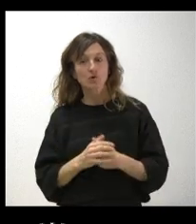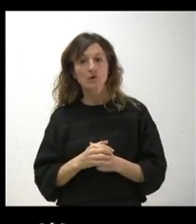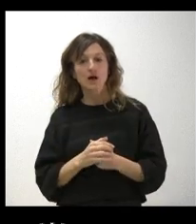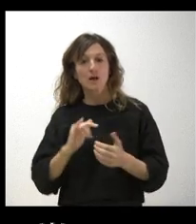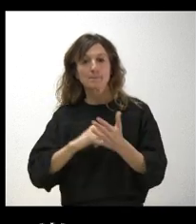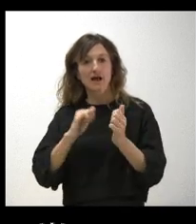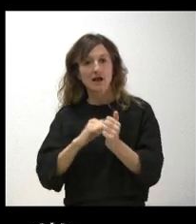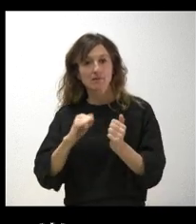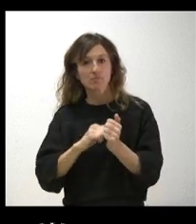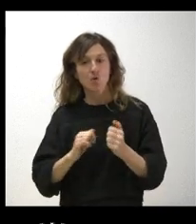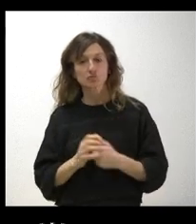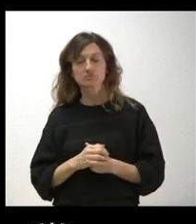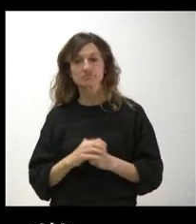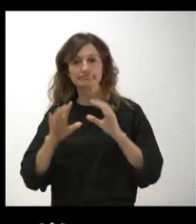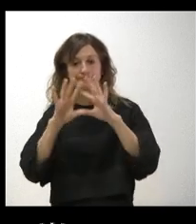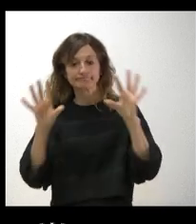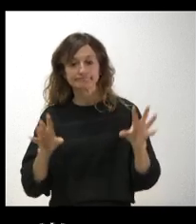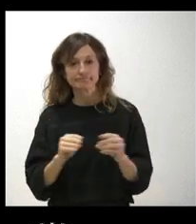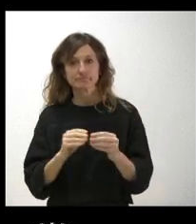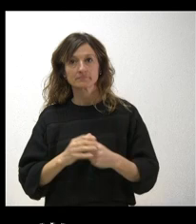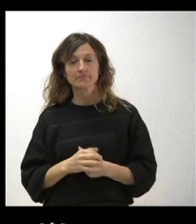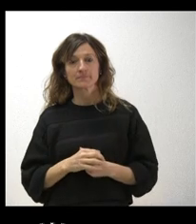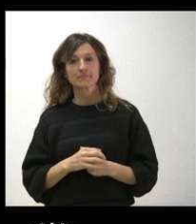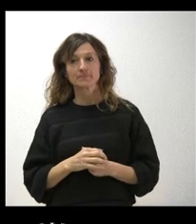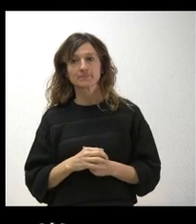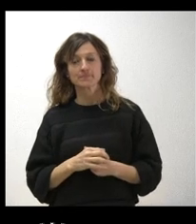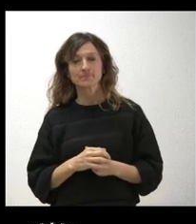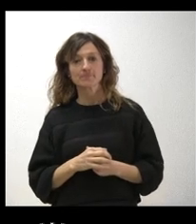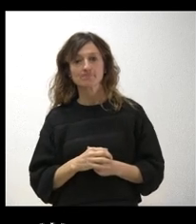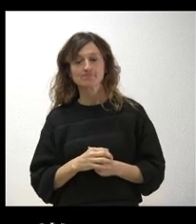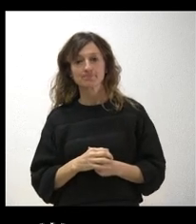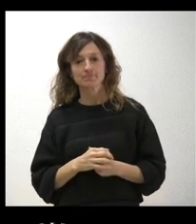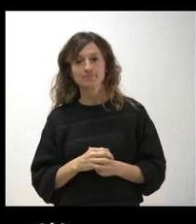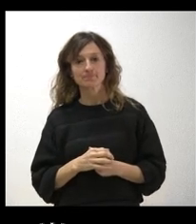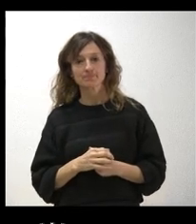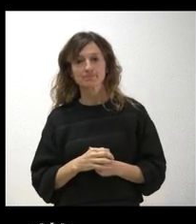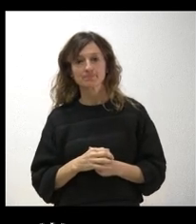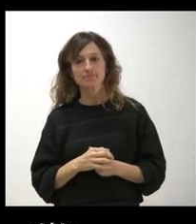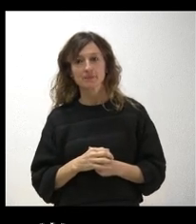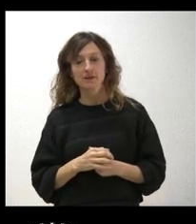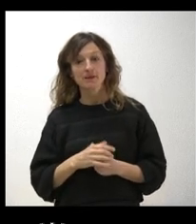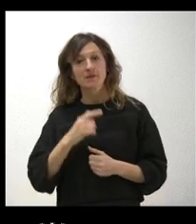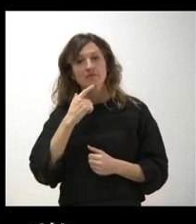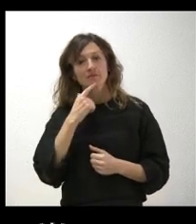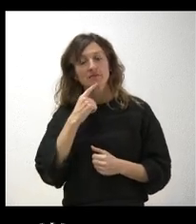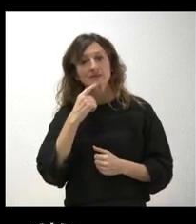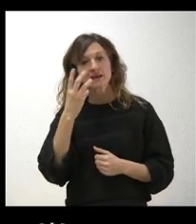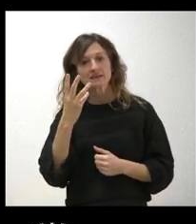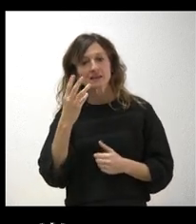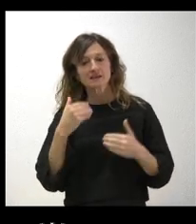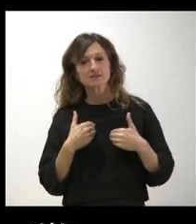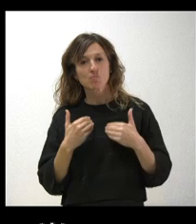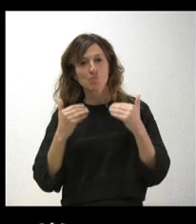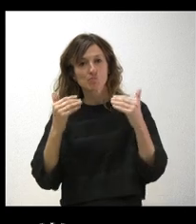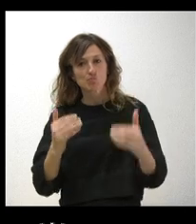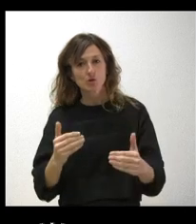del Carbón por resumir HM confirmar si no me equivoco se habían producido ya tres prórrogas y esta por lo